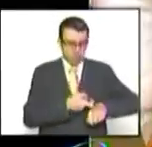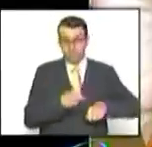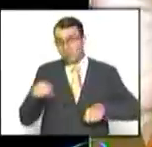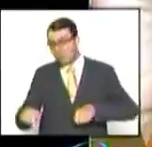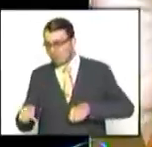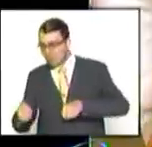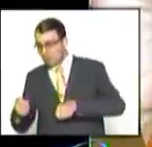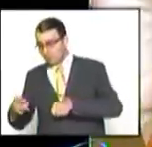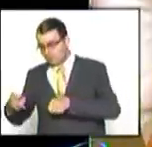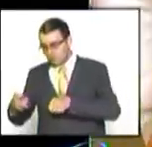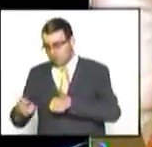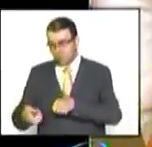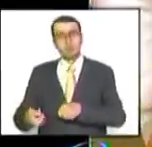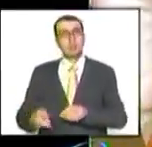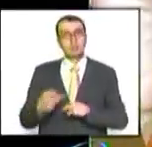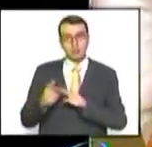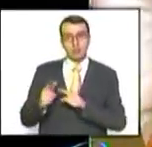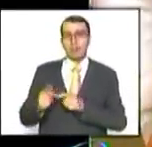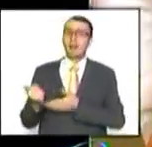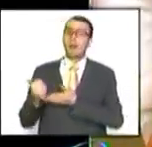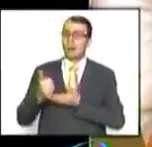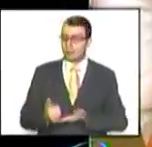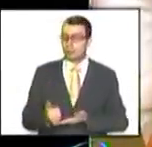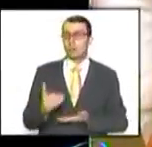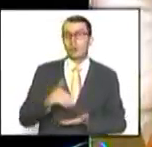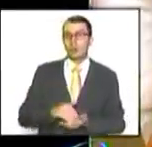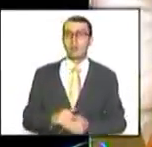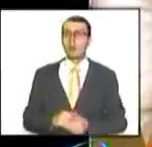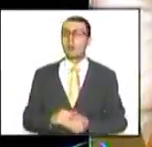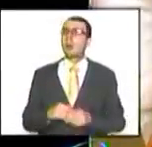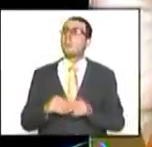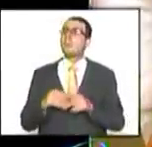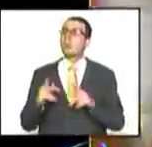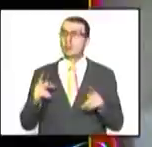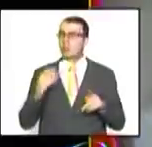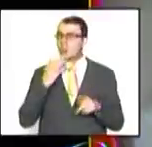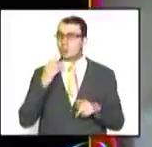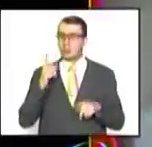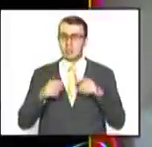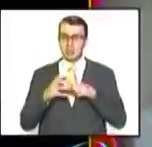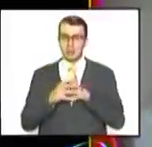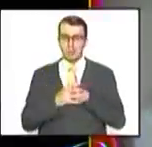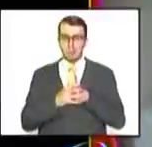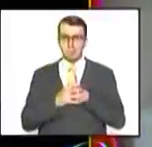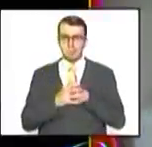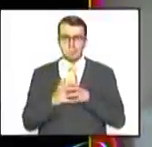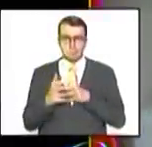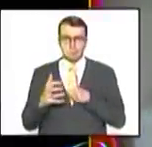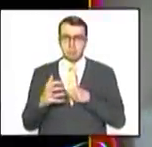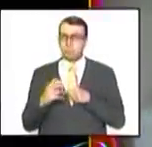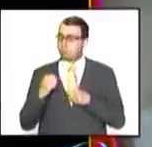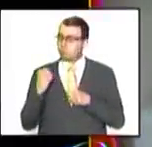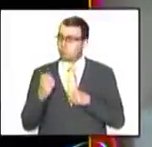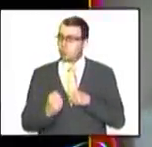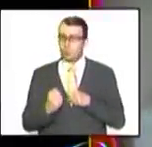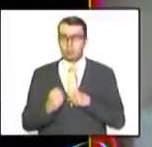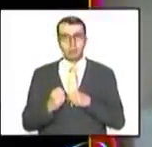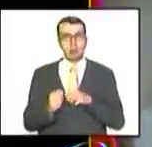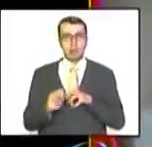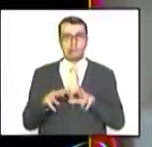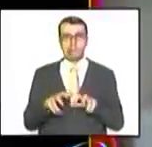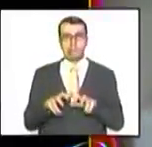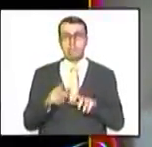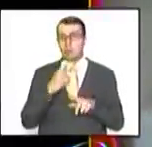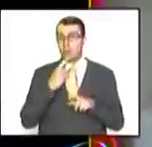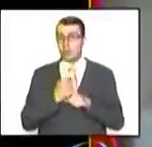con trastornos artrósicos marcados, ya severos y con imposibilidad. Ahí en